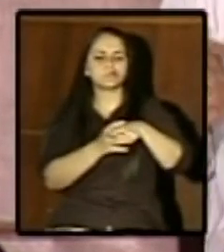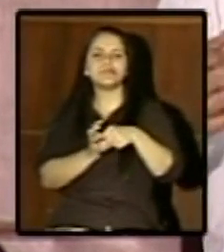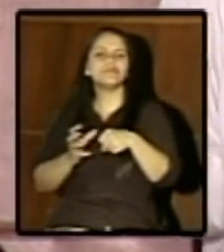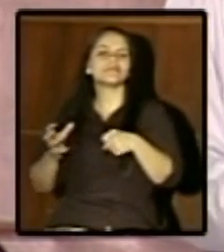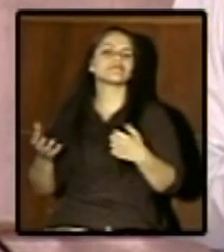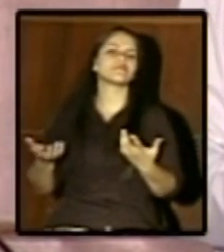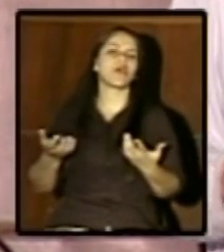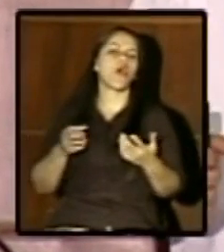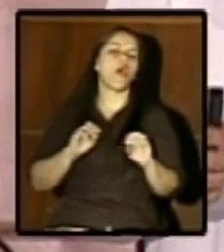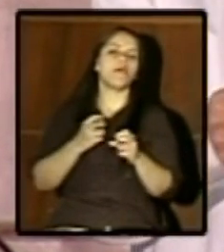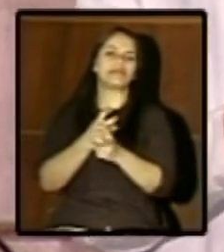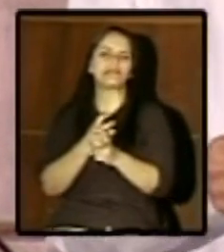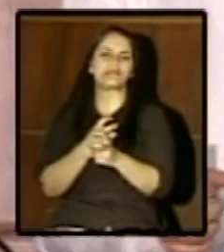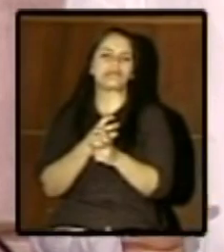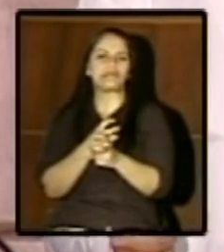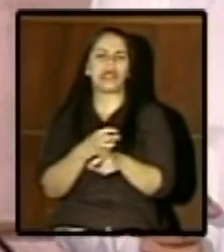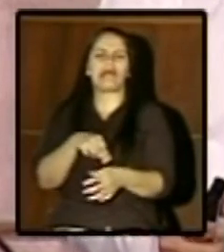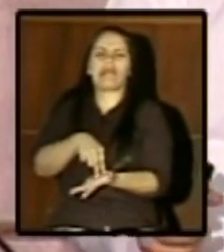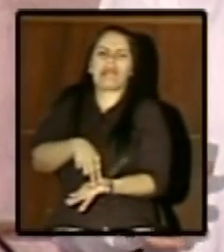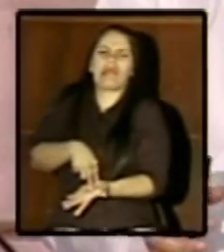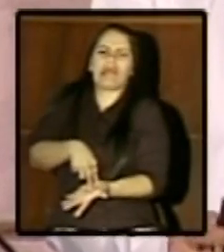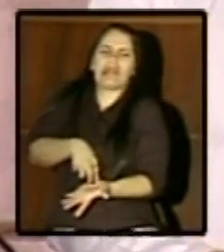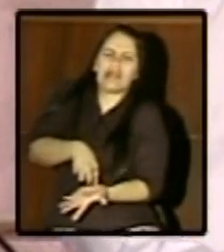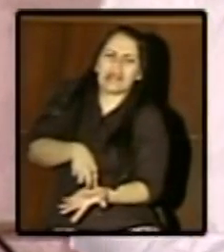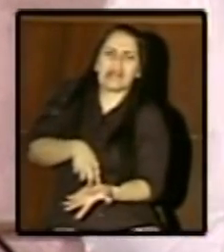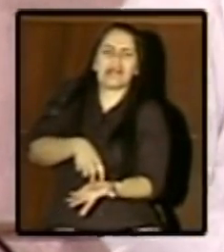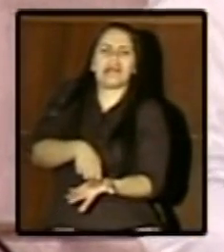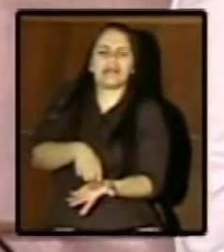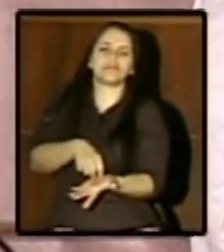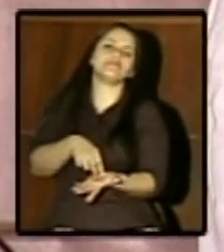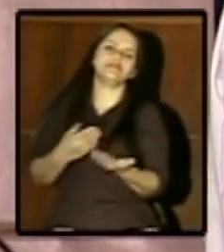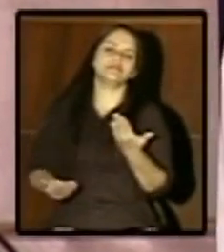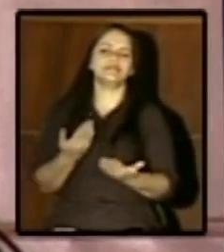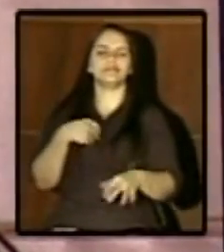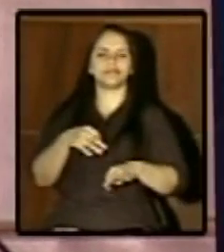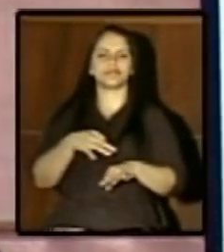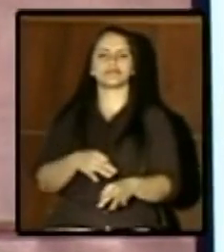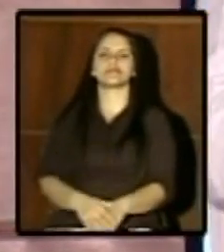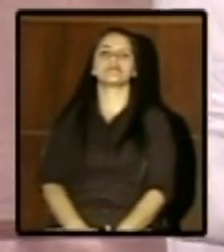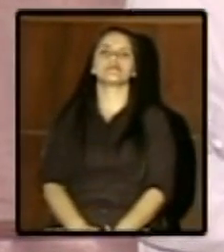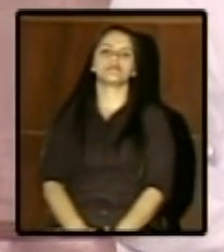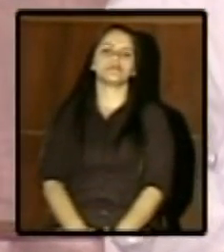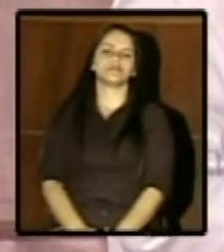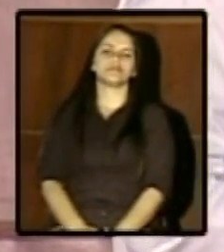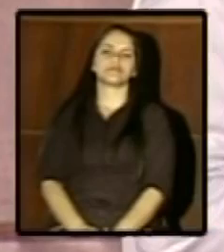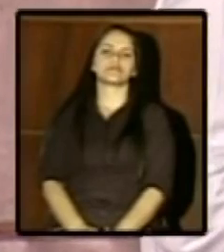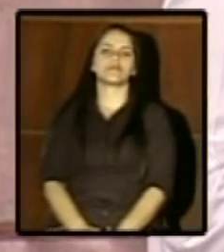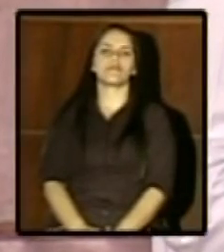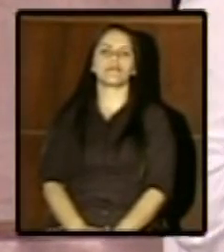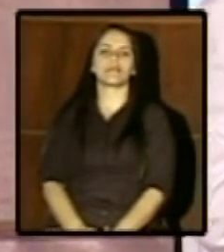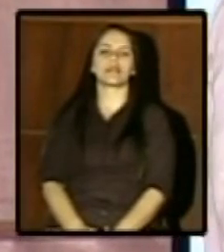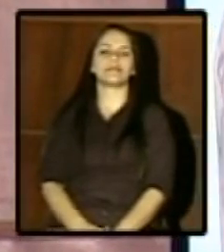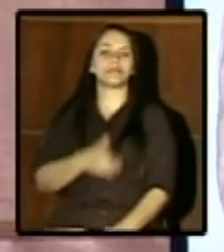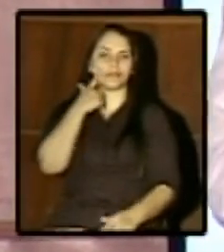articulación que sea y a generar inflamación en toda la rodilla o incluso bloqueos. Incluso puede tener limitación para hacer extensión o flexión de la